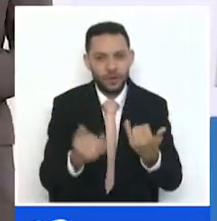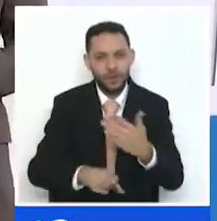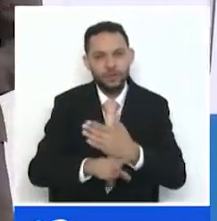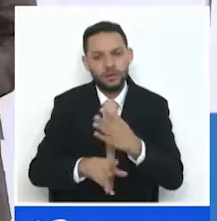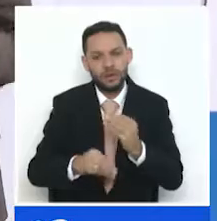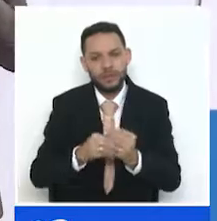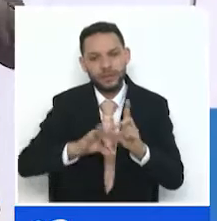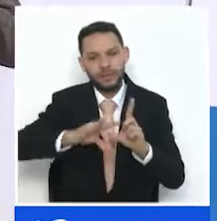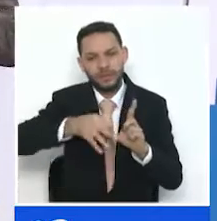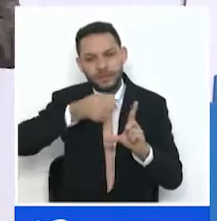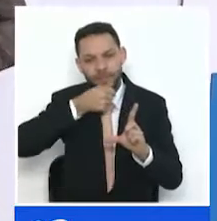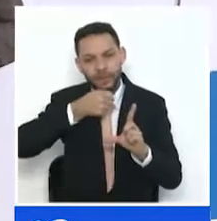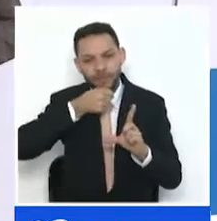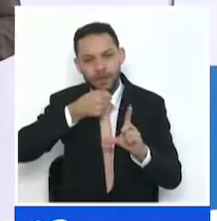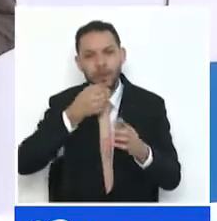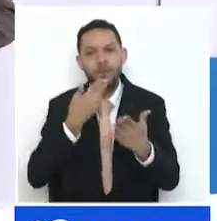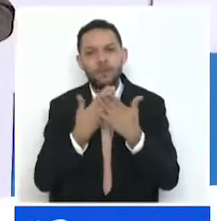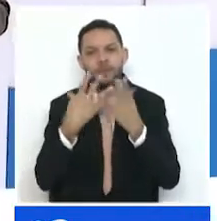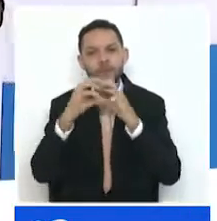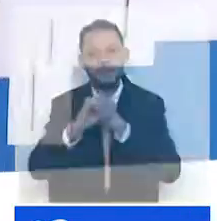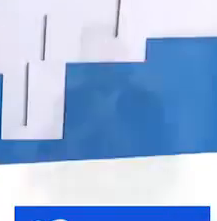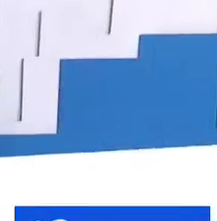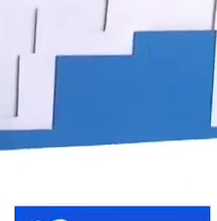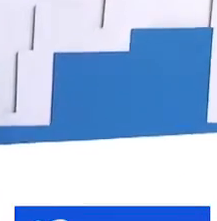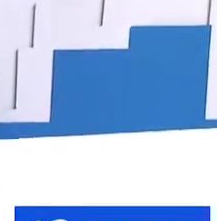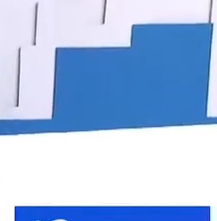Para todos ustedes, una feliz noche.